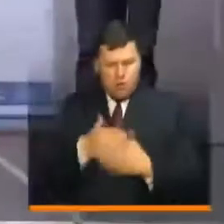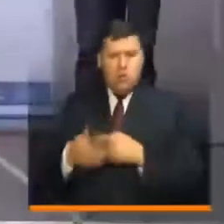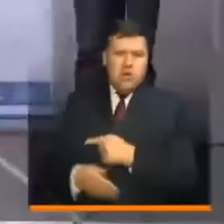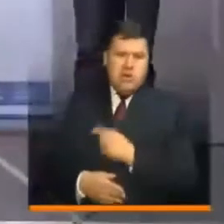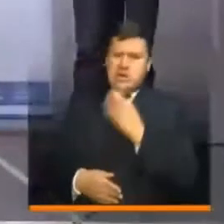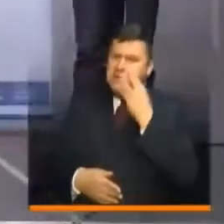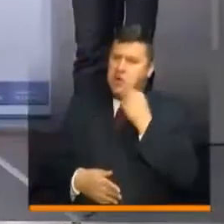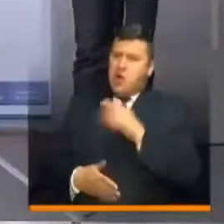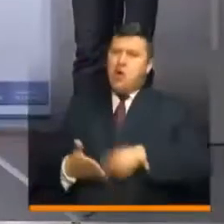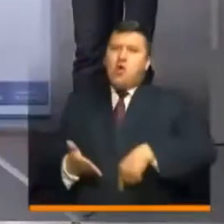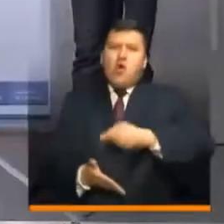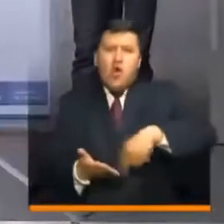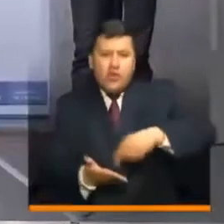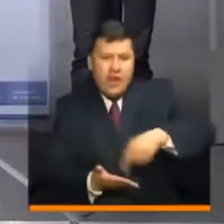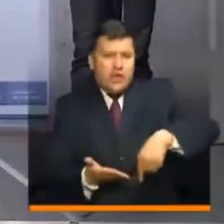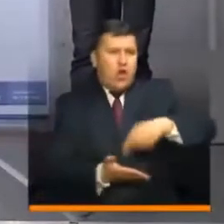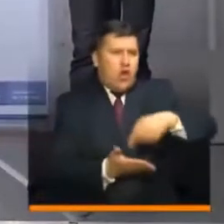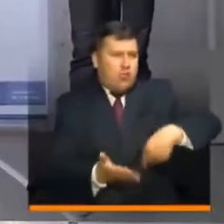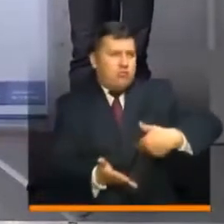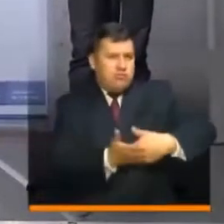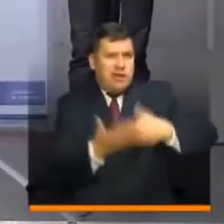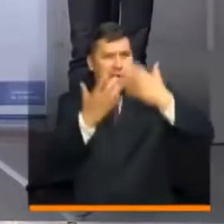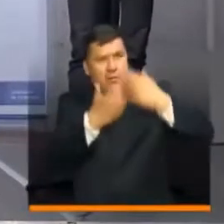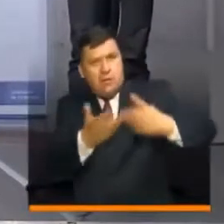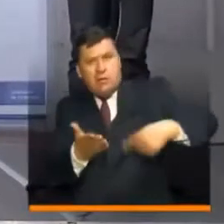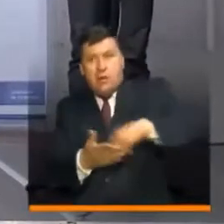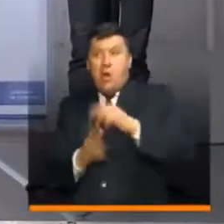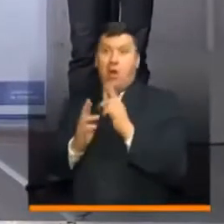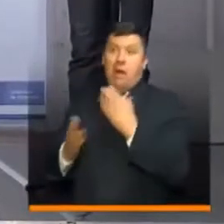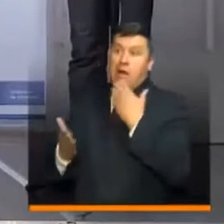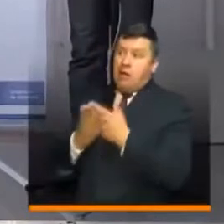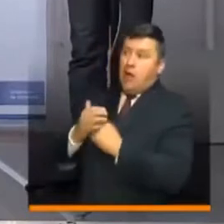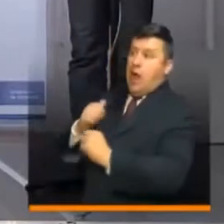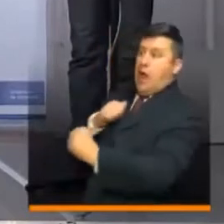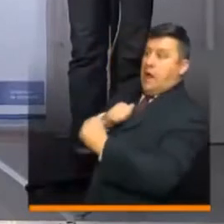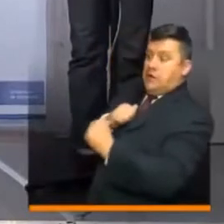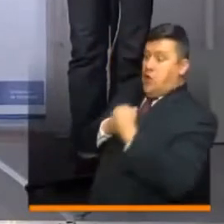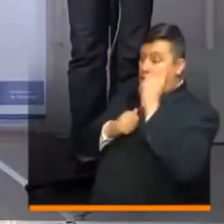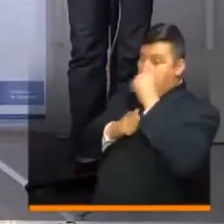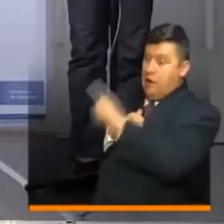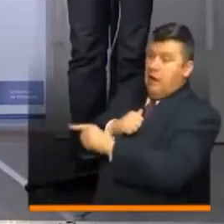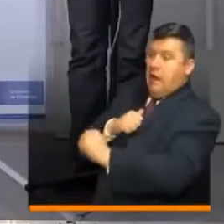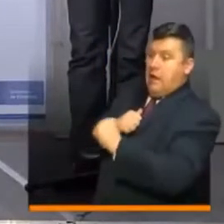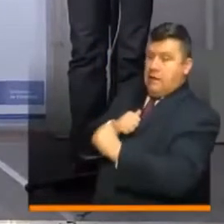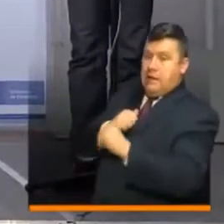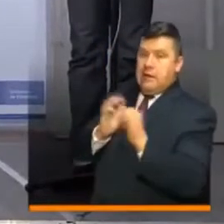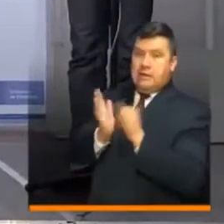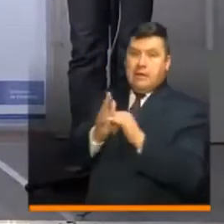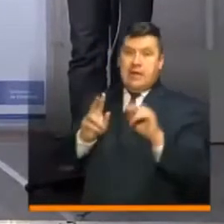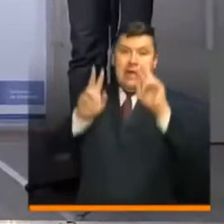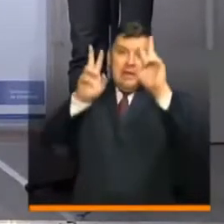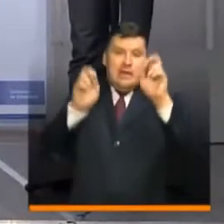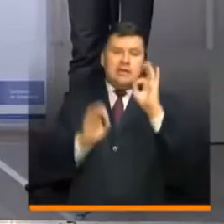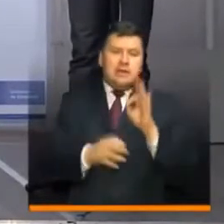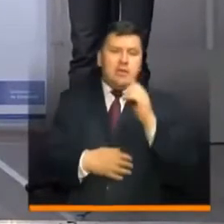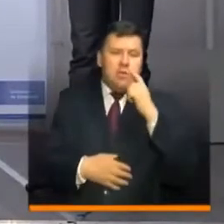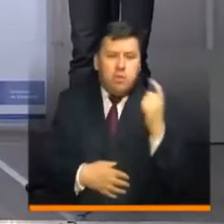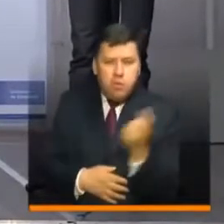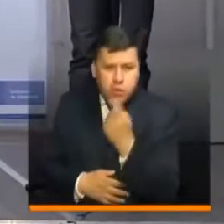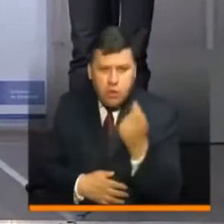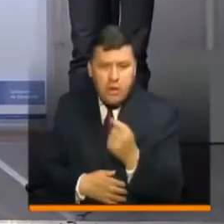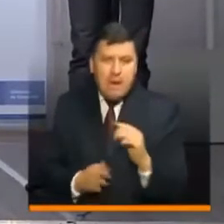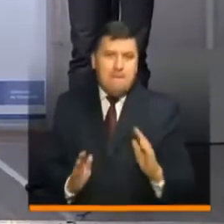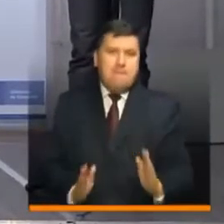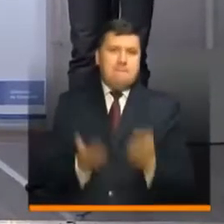de contratación que el doctor plata pues esté asesorando al gobierno en todo este tema y buscar siempre los